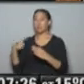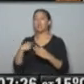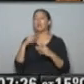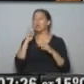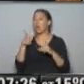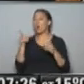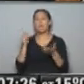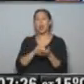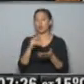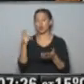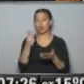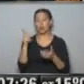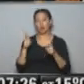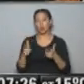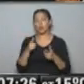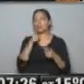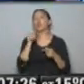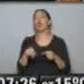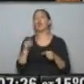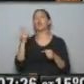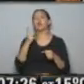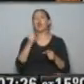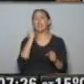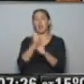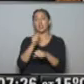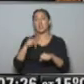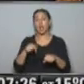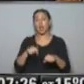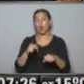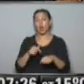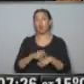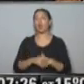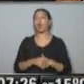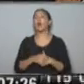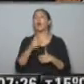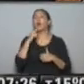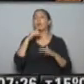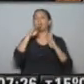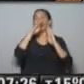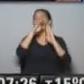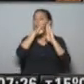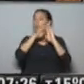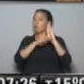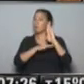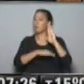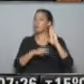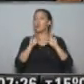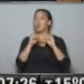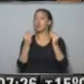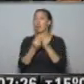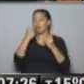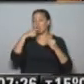encontrado más víctimas y las víctimas ascienden a esta hora y como listado diríamos final,